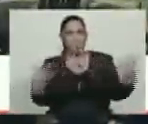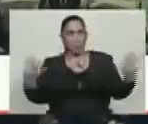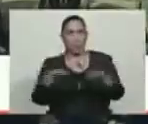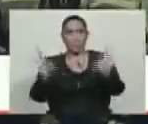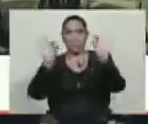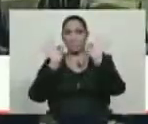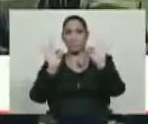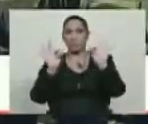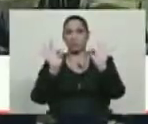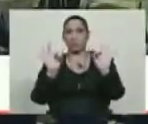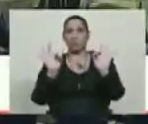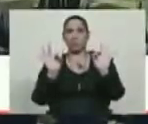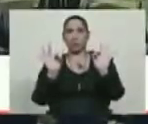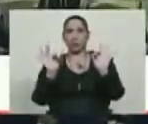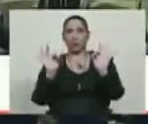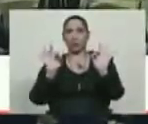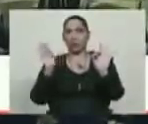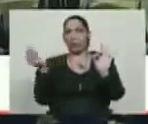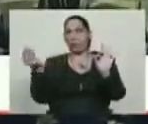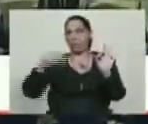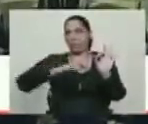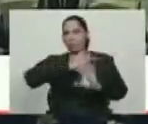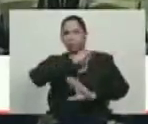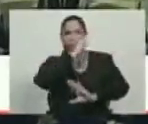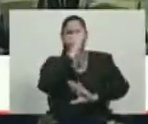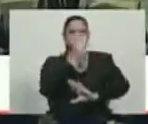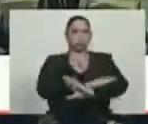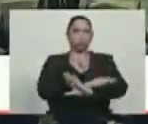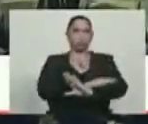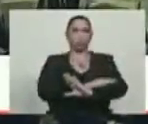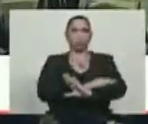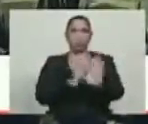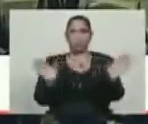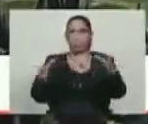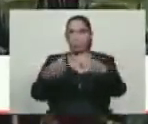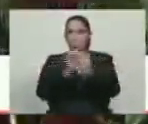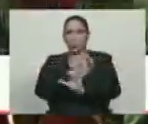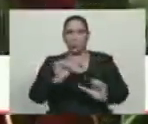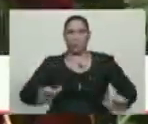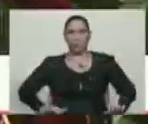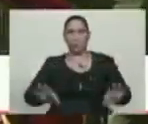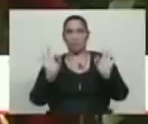especializados en los más poderosos comandos de fuerzas especiales,